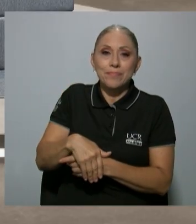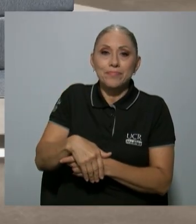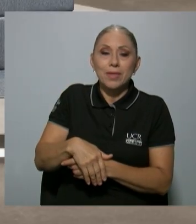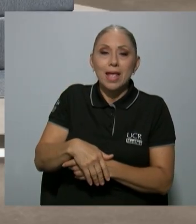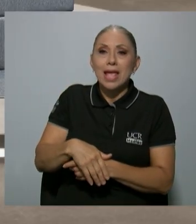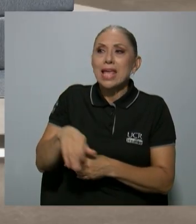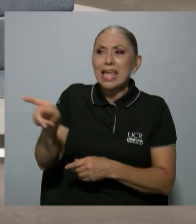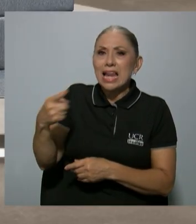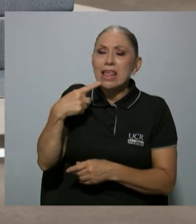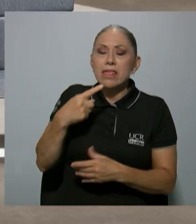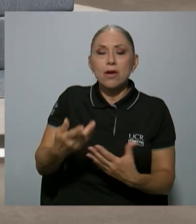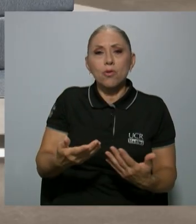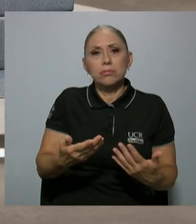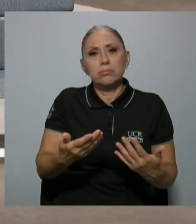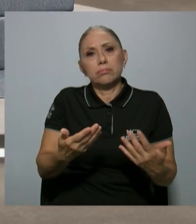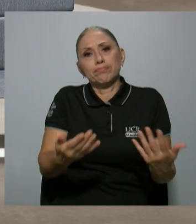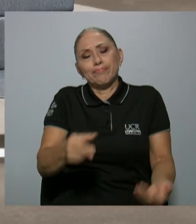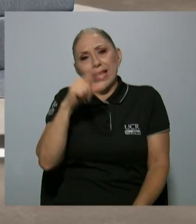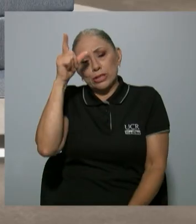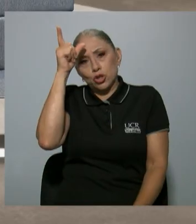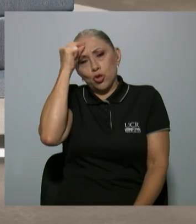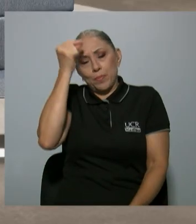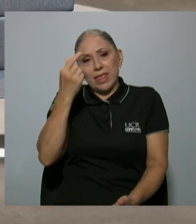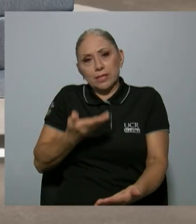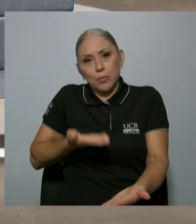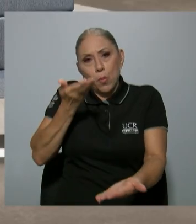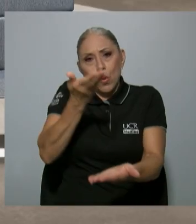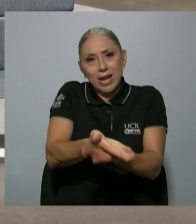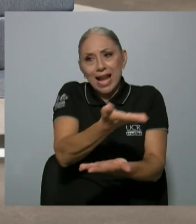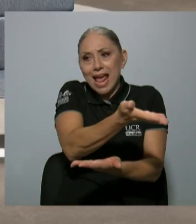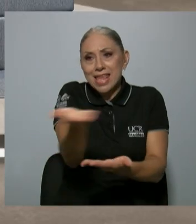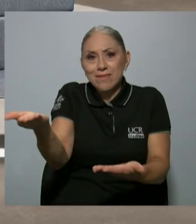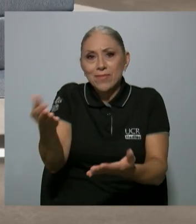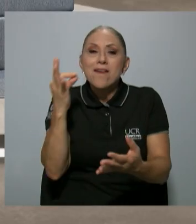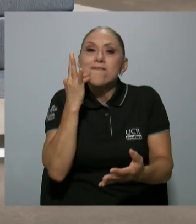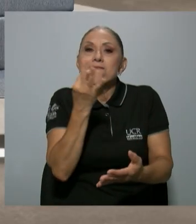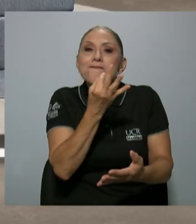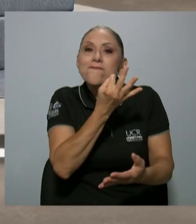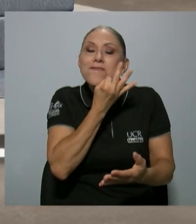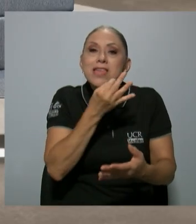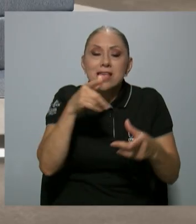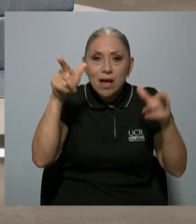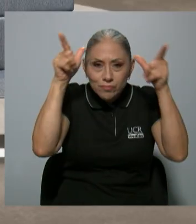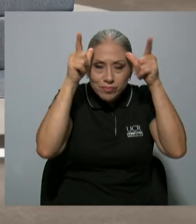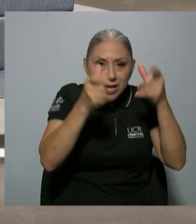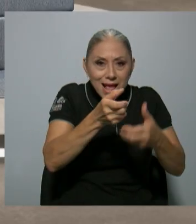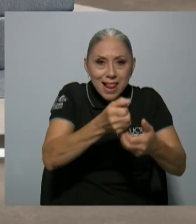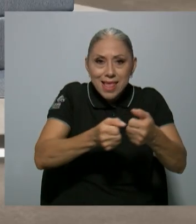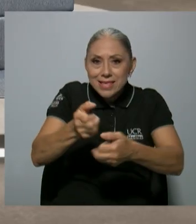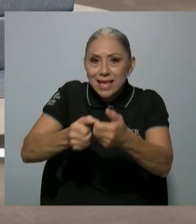que dijo que era una estupidez proponer ahí lecherías y queseras.